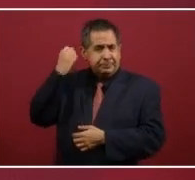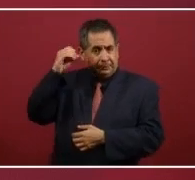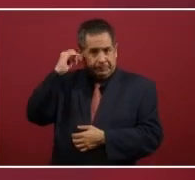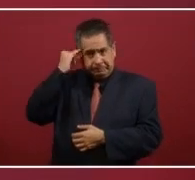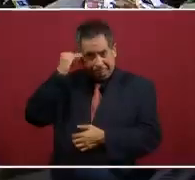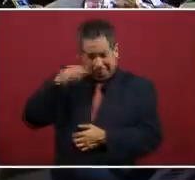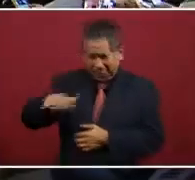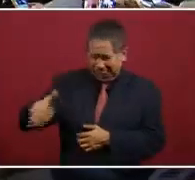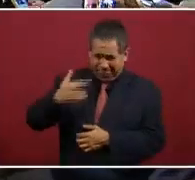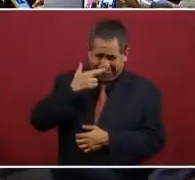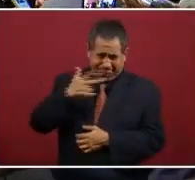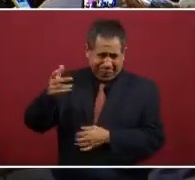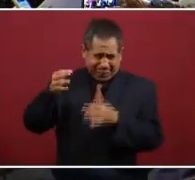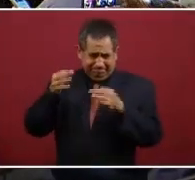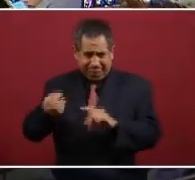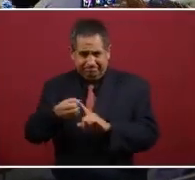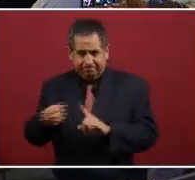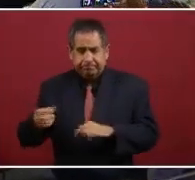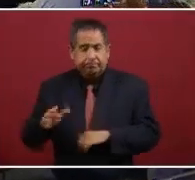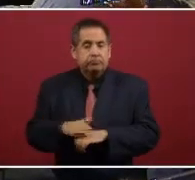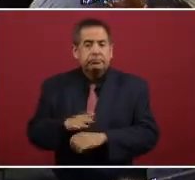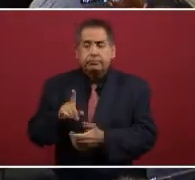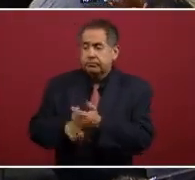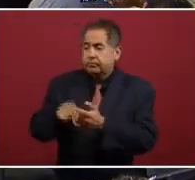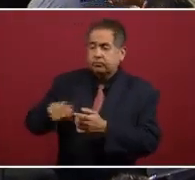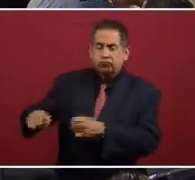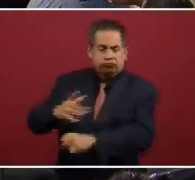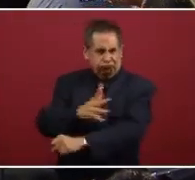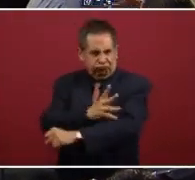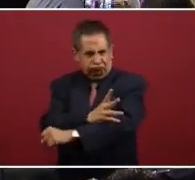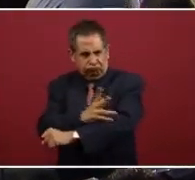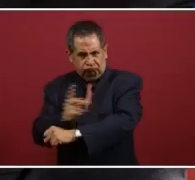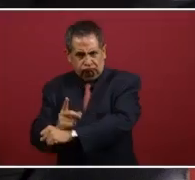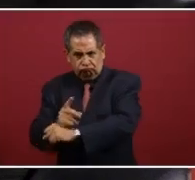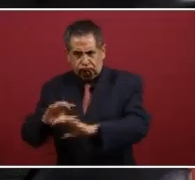sobre todo por su honestidad.